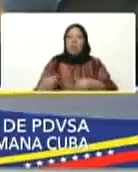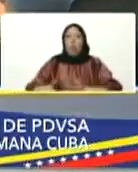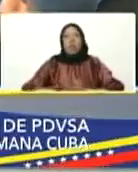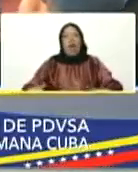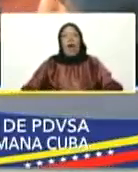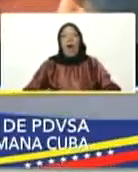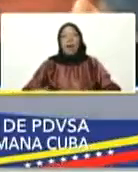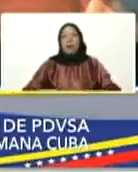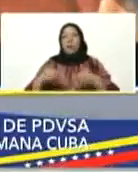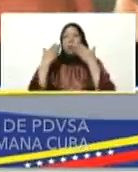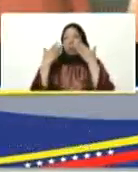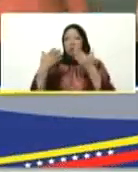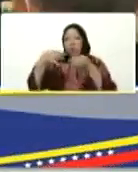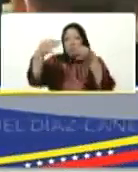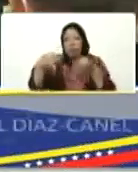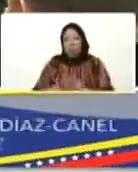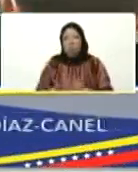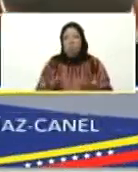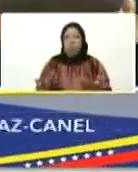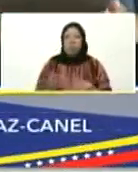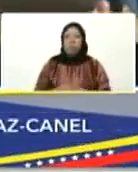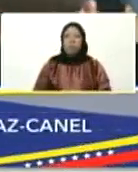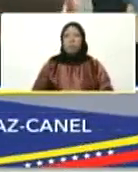como hizo. Estoy seguro de eso.